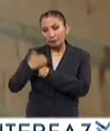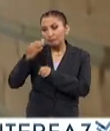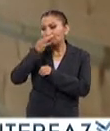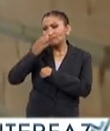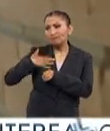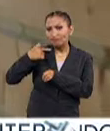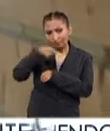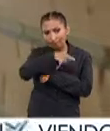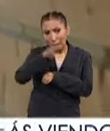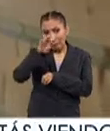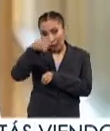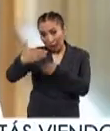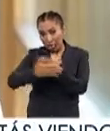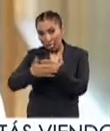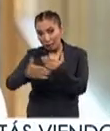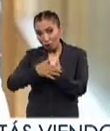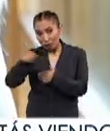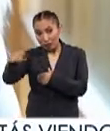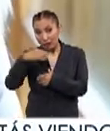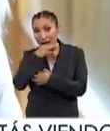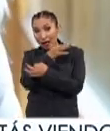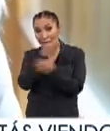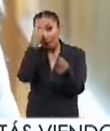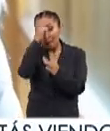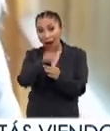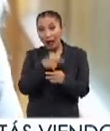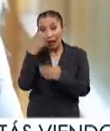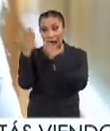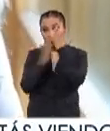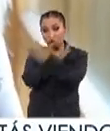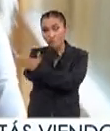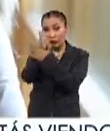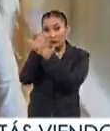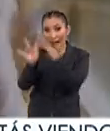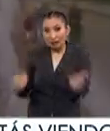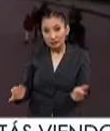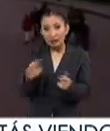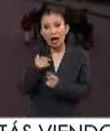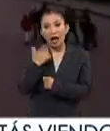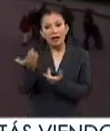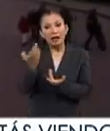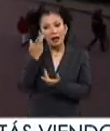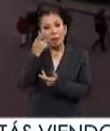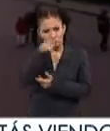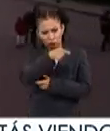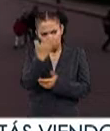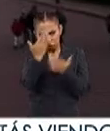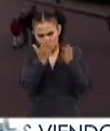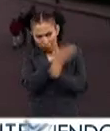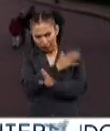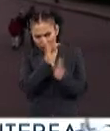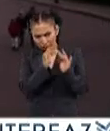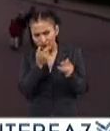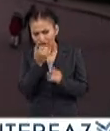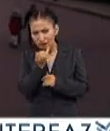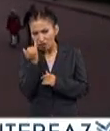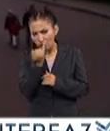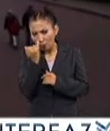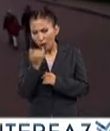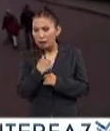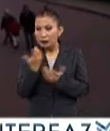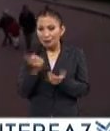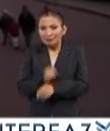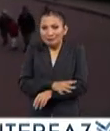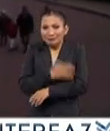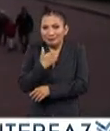me dijeron que iba a salir una convocatoria para Francia. Se habían enterado que yo había estudiado antes francés y pues me